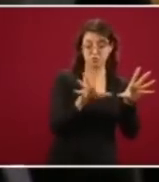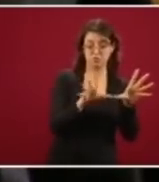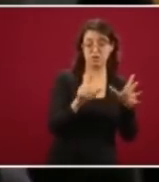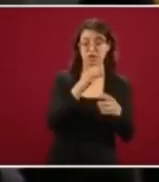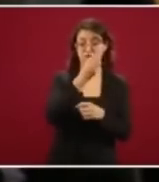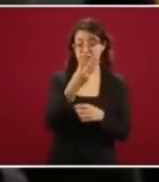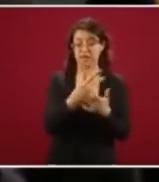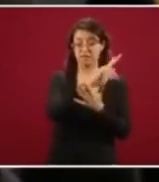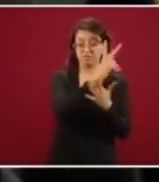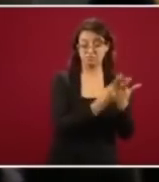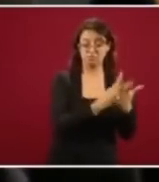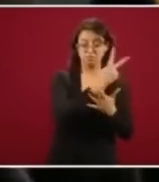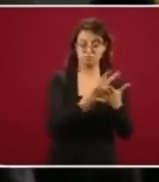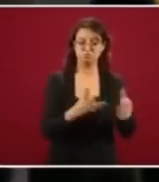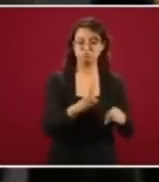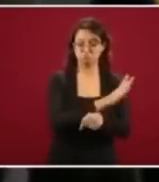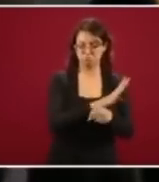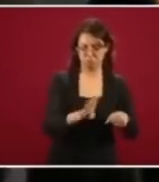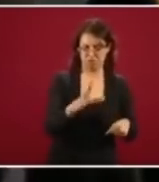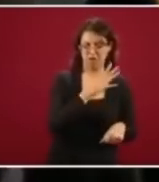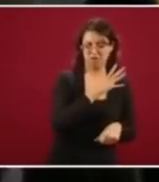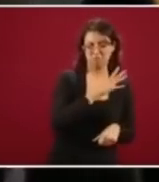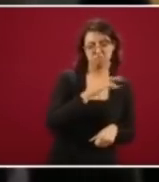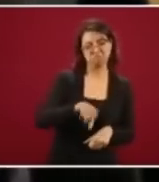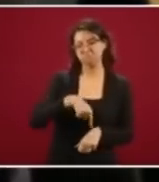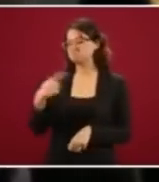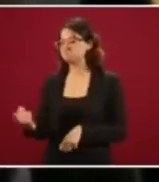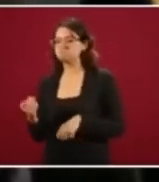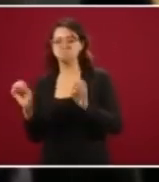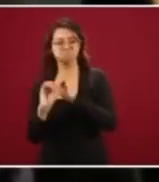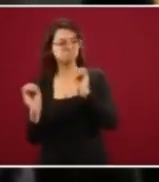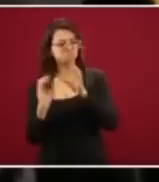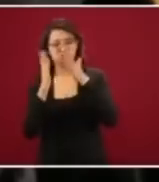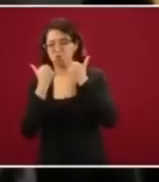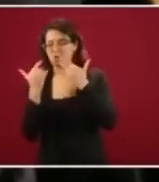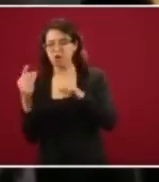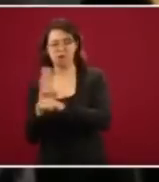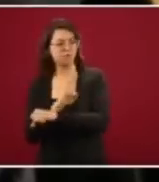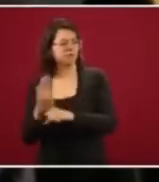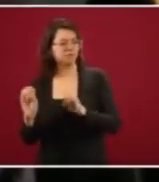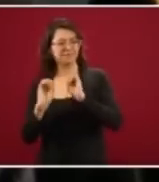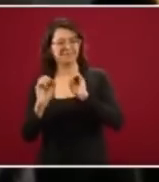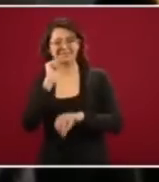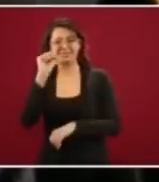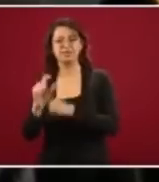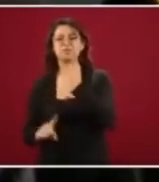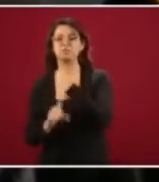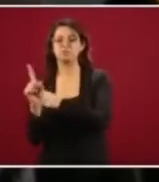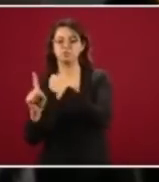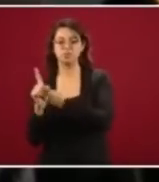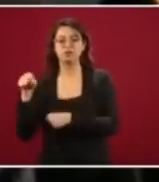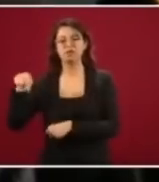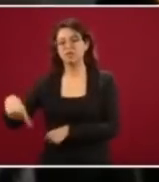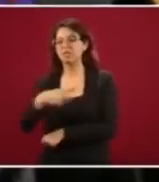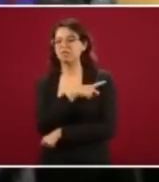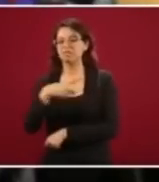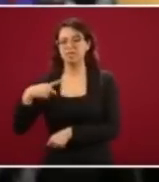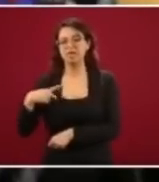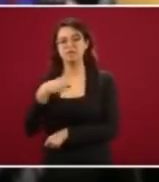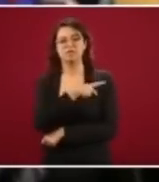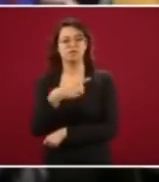tres programas que usted ya ha puntualizado en este momento. Sigue el problema de las deudas que siguen